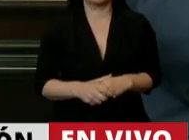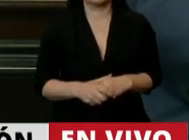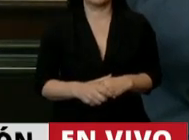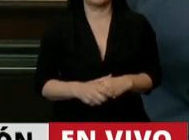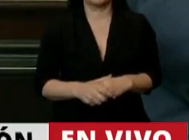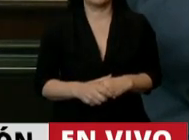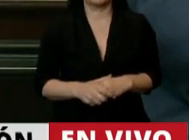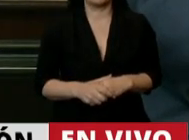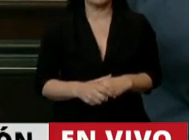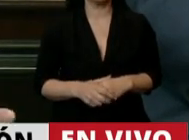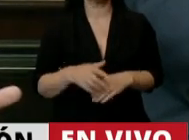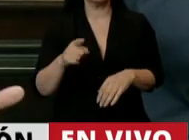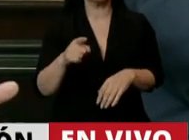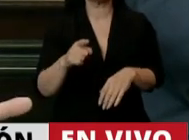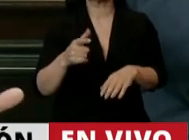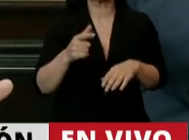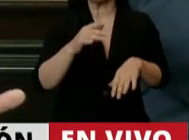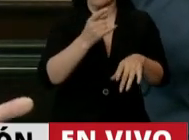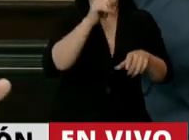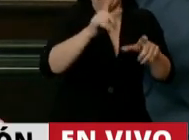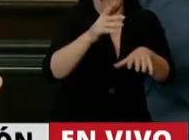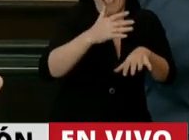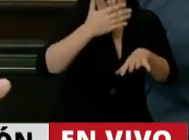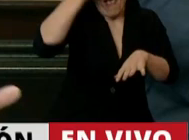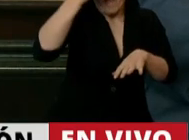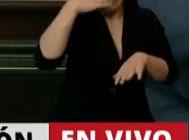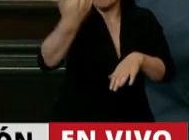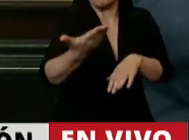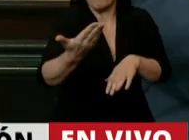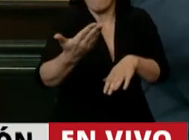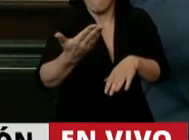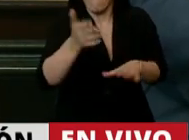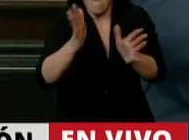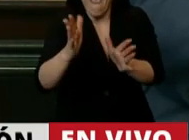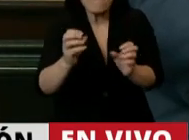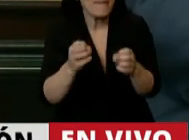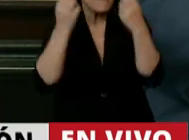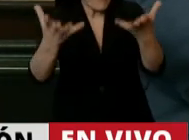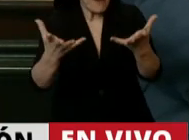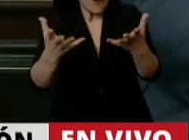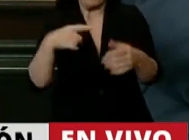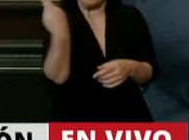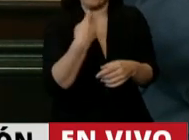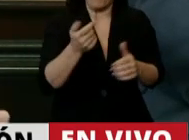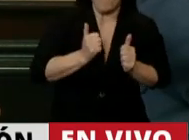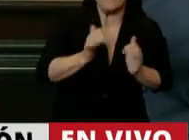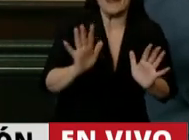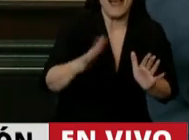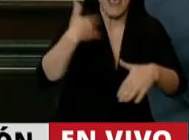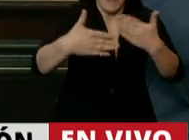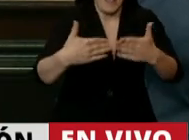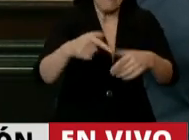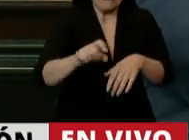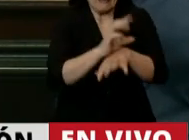Después de la enfermedad viene la recuperación, y eso es lo que todos estamos esperando. Después de la enfermedad,